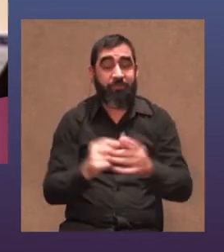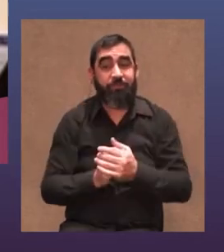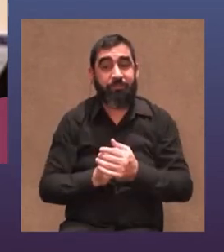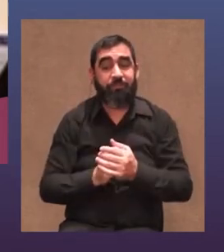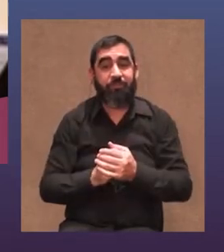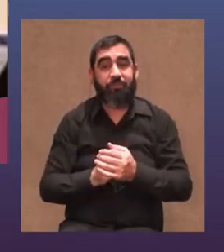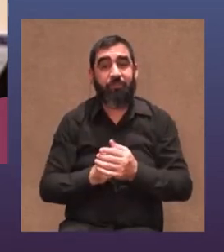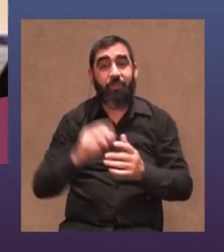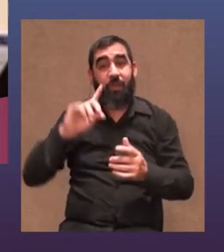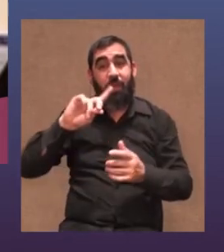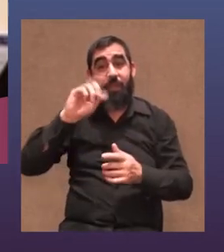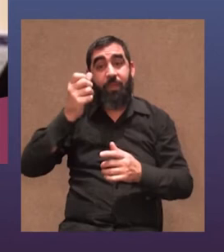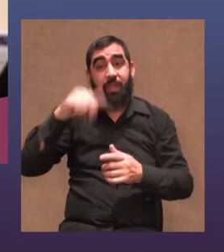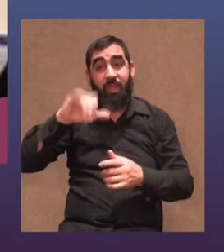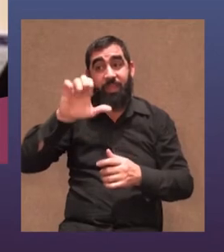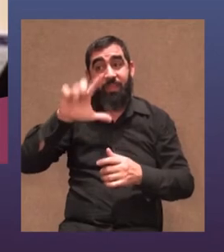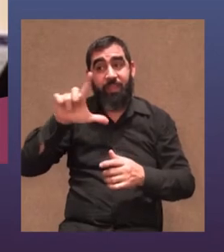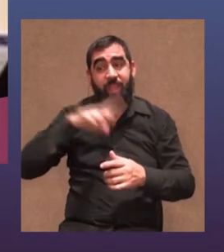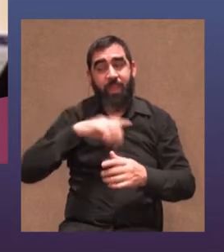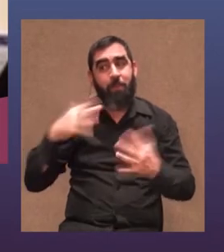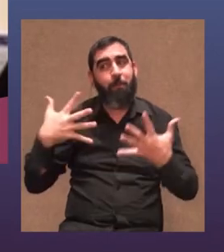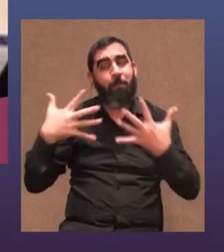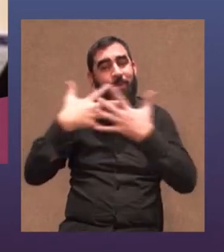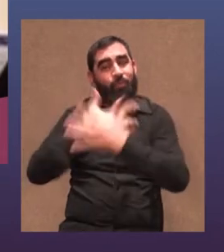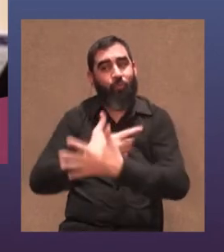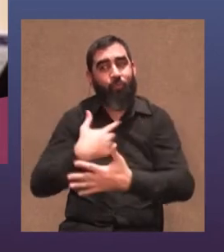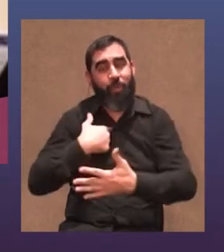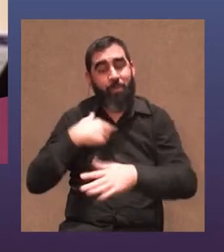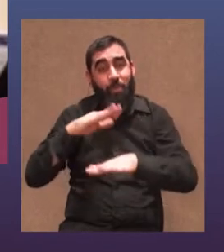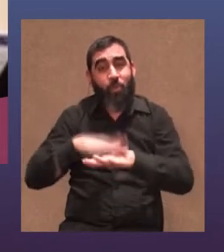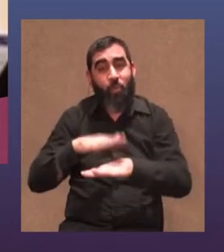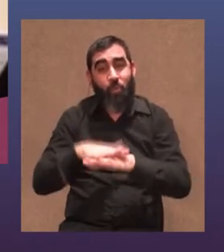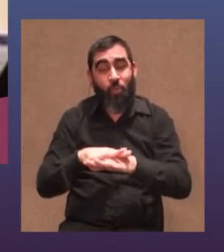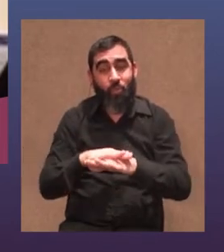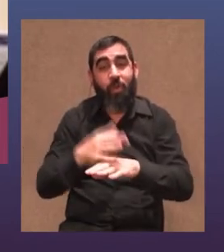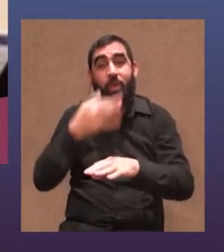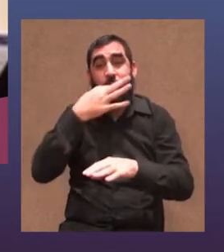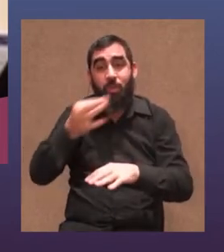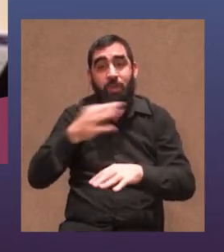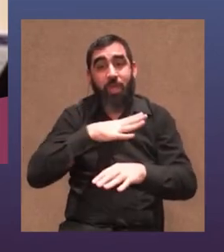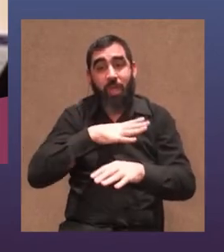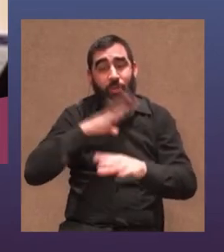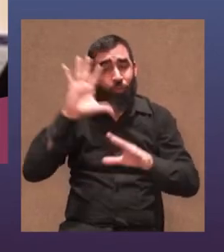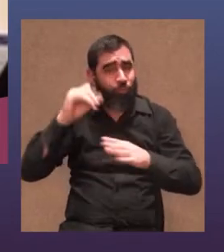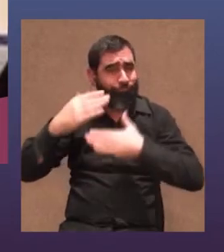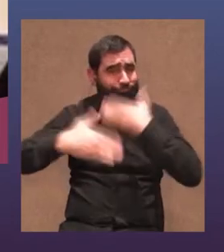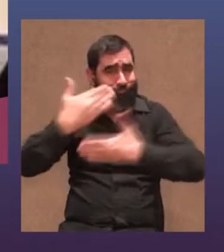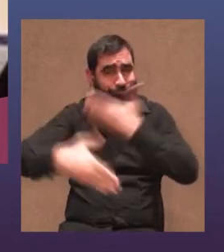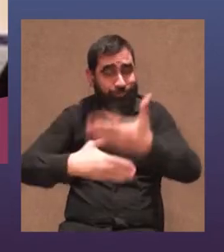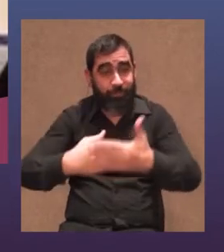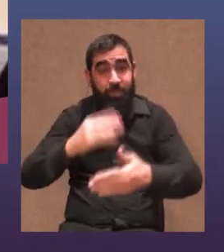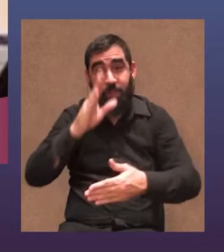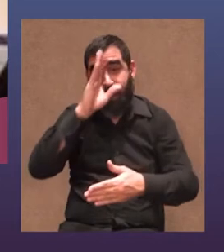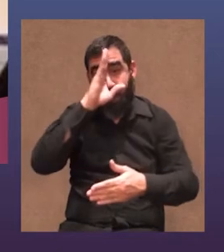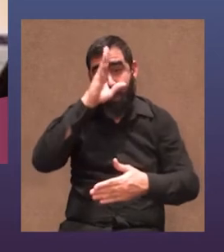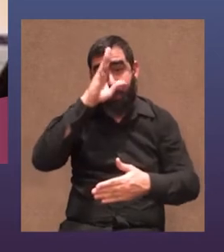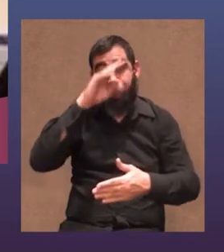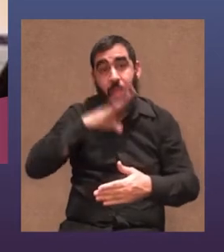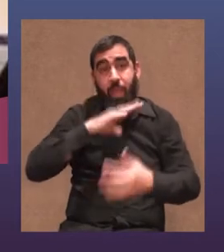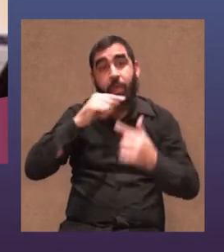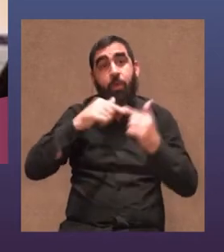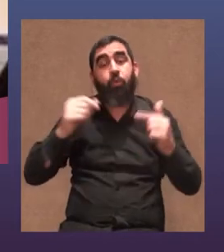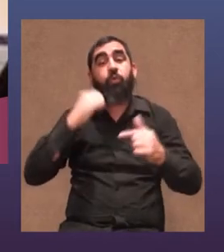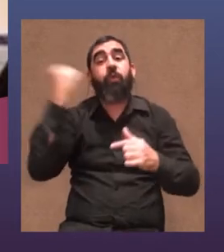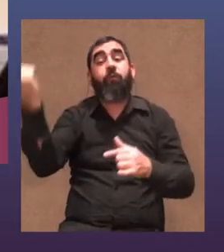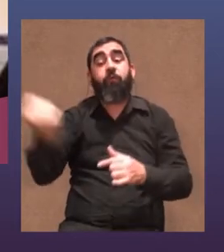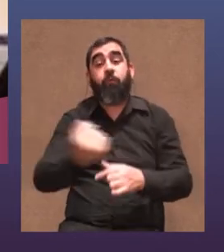Daniel me debe haber sufrido un montón de veces en alguna de esas que decís, te llevas todo por delante y vas aprendiendo. Y hay una cosa